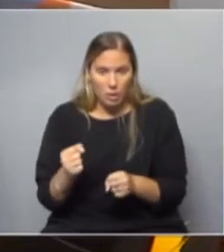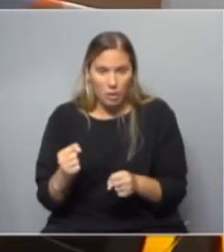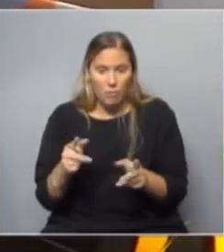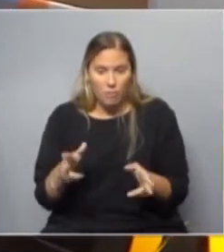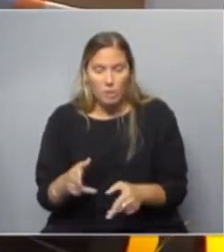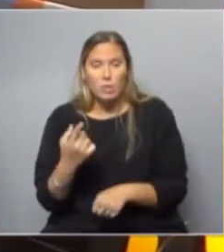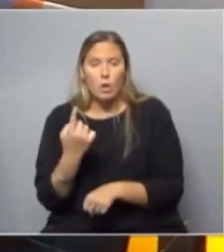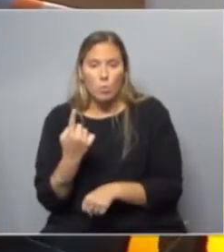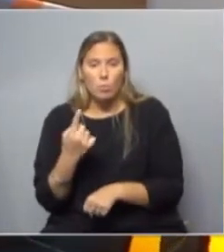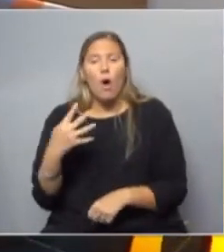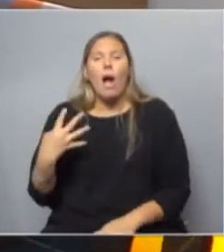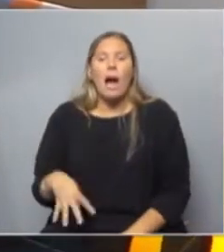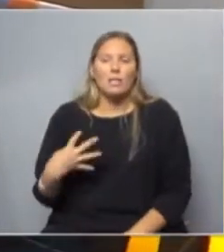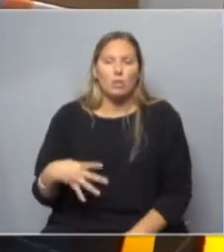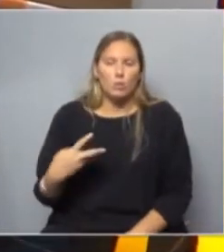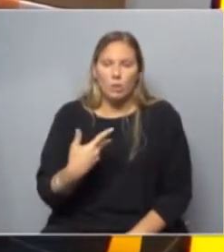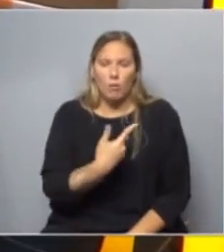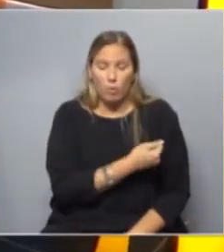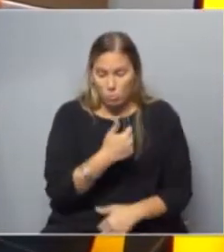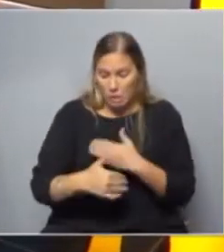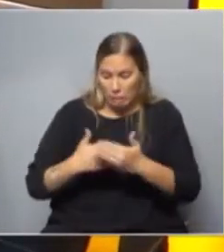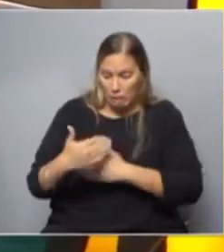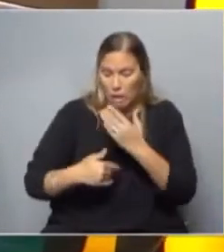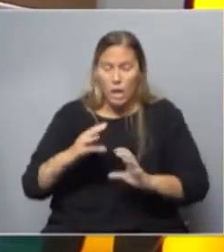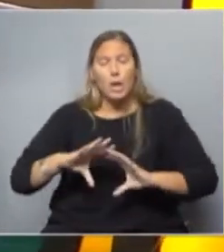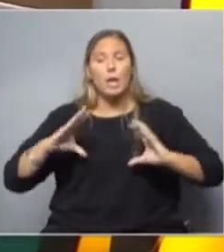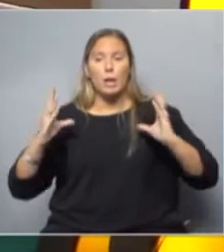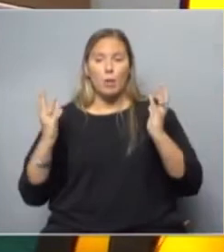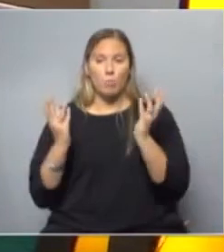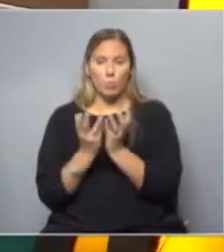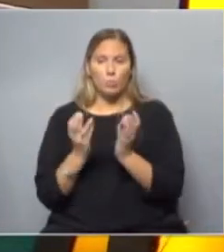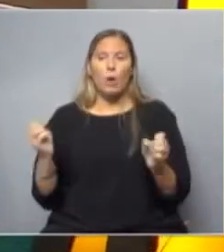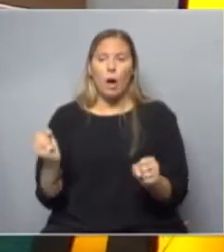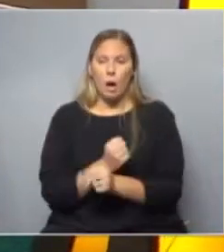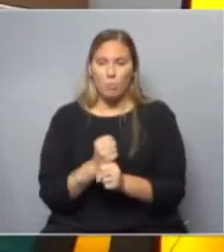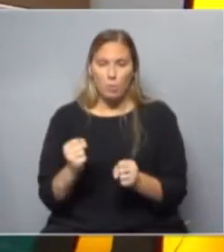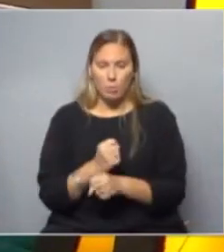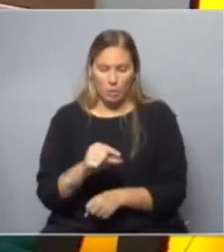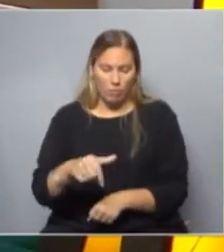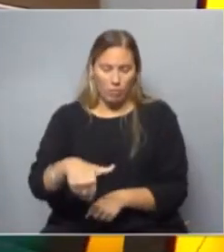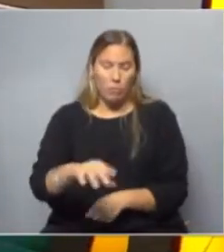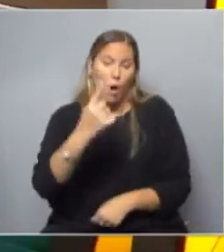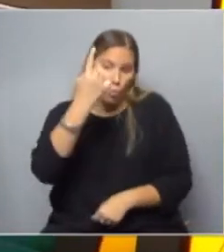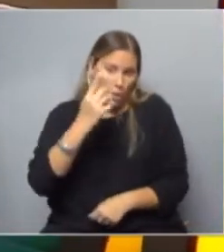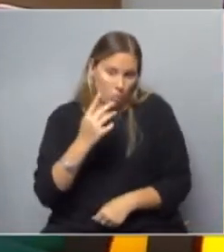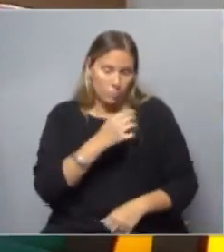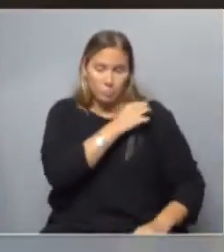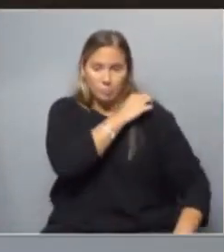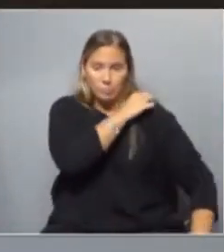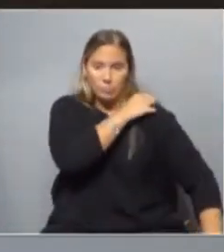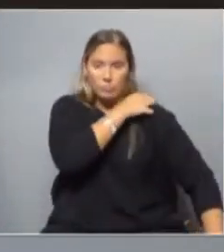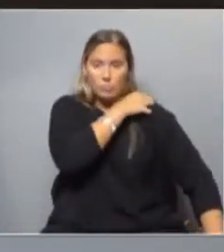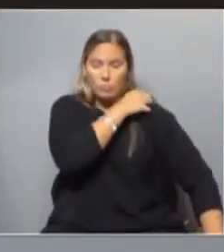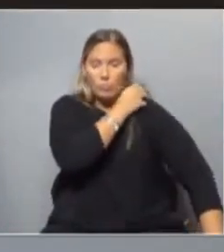como 14 vacunas que se están desarrollando en el mundo y va a ser aprobada dentro de poco una, que es